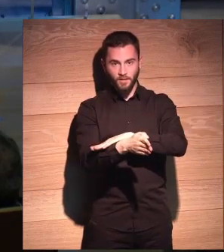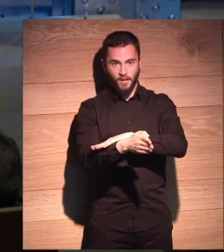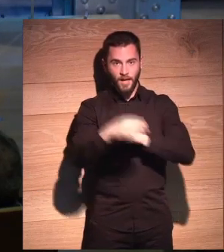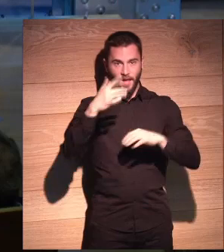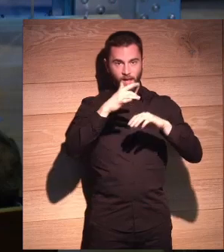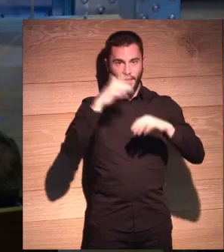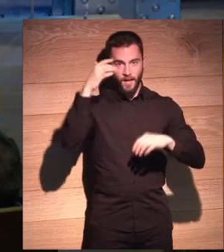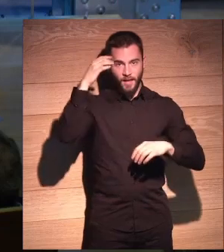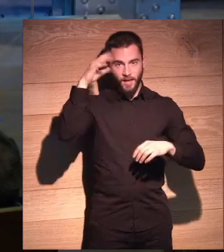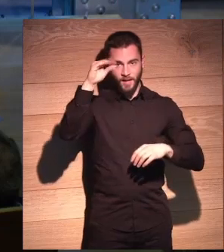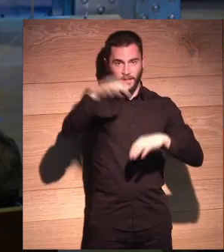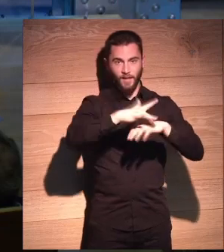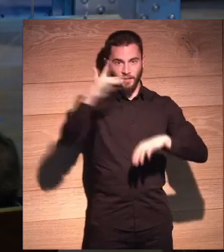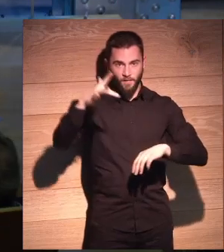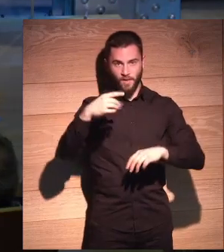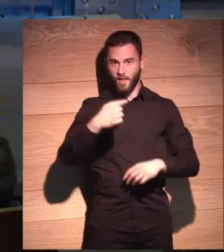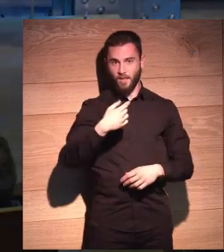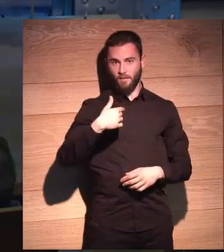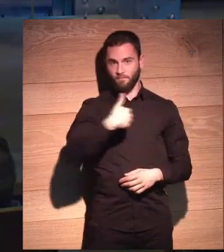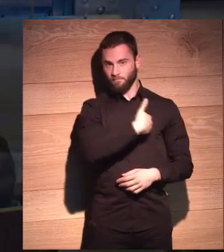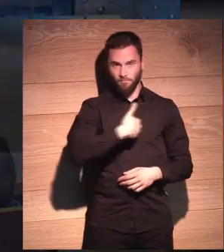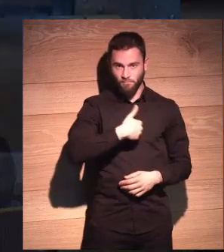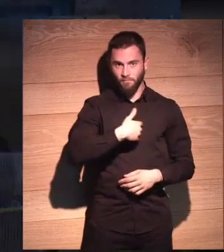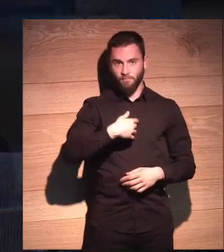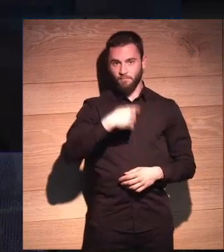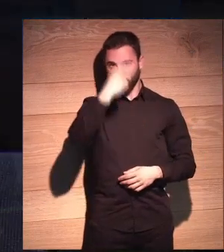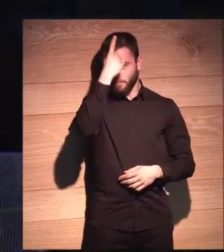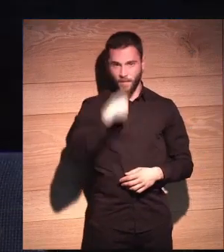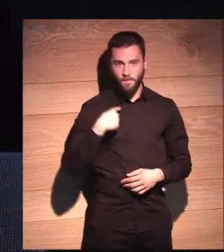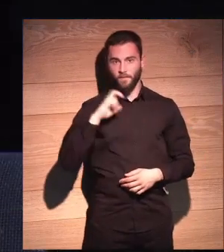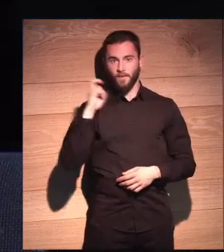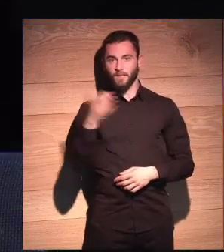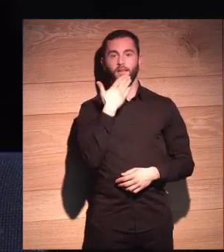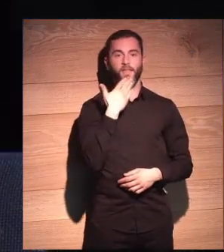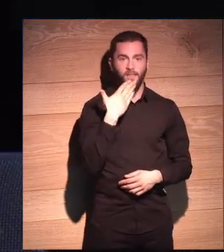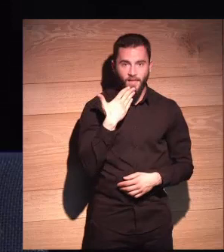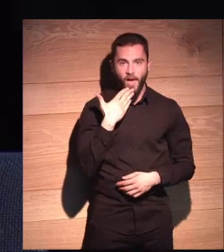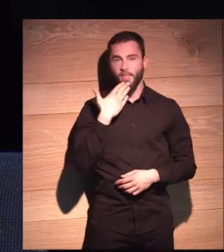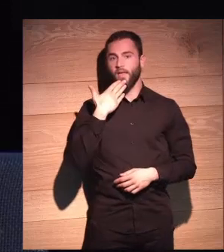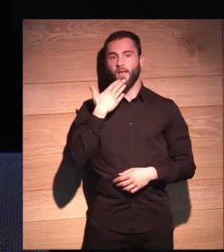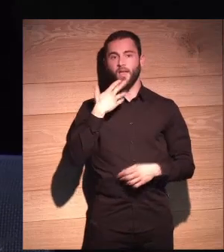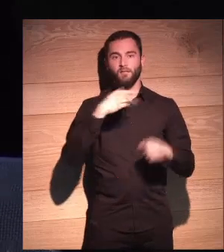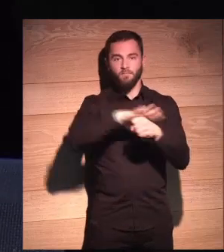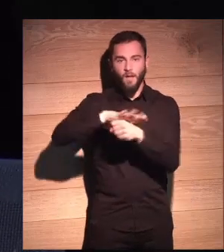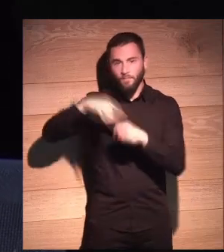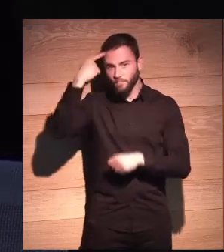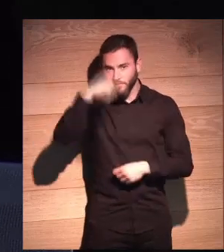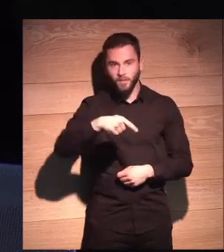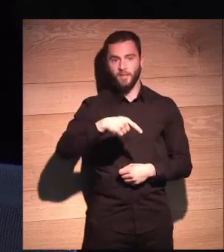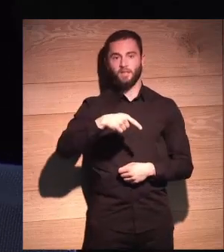para gente de todos los perfiles, edades, campos del saber, situaciones